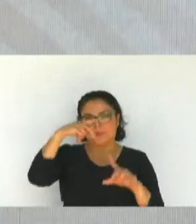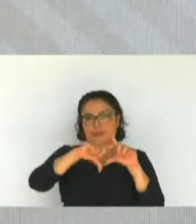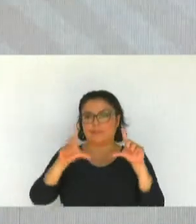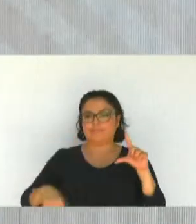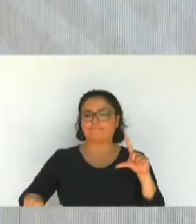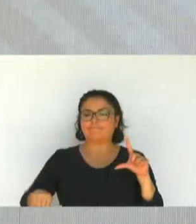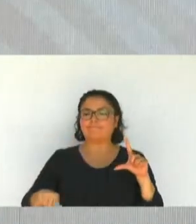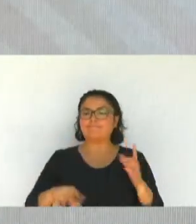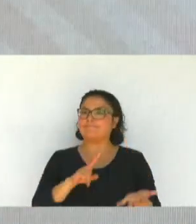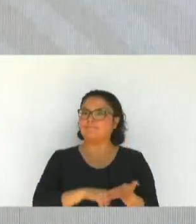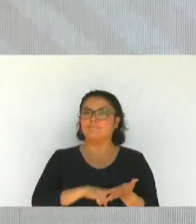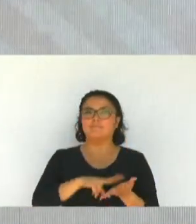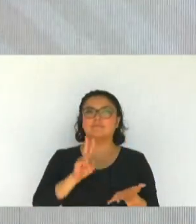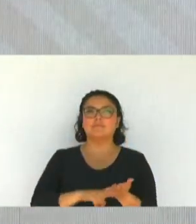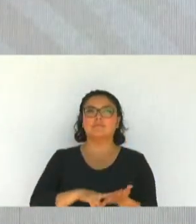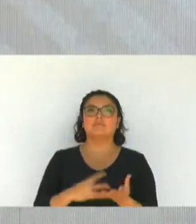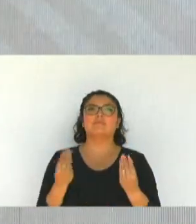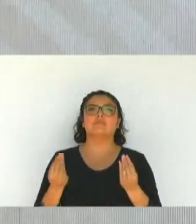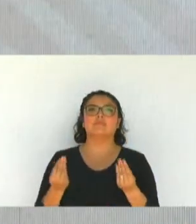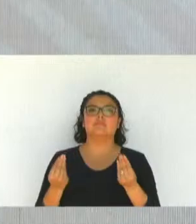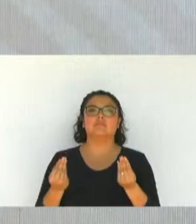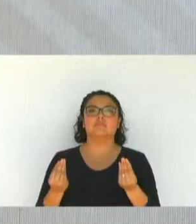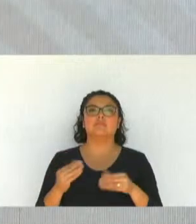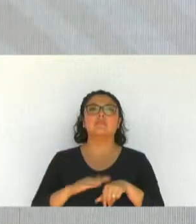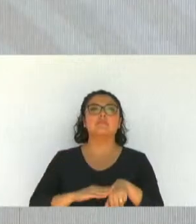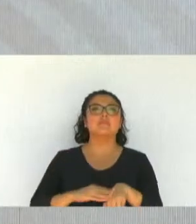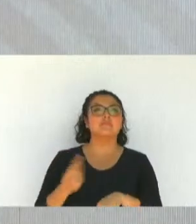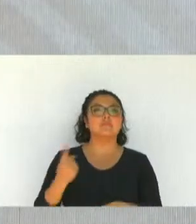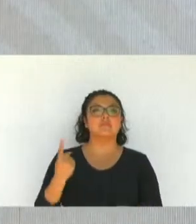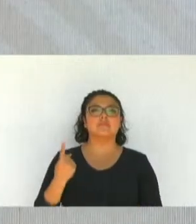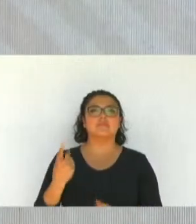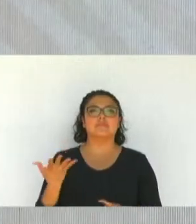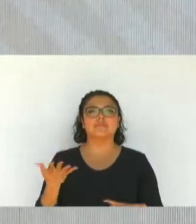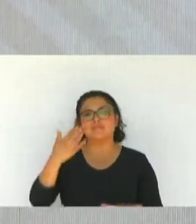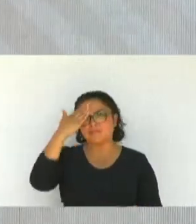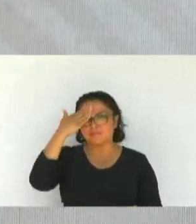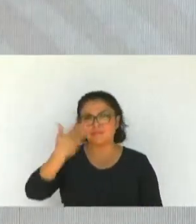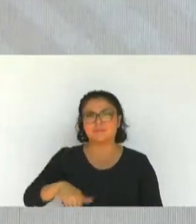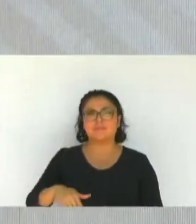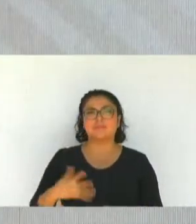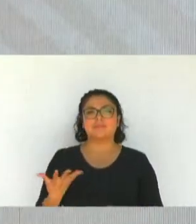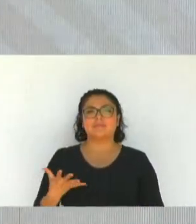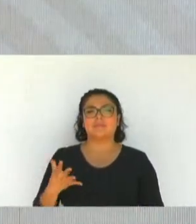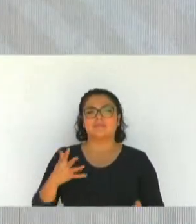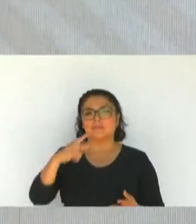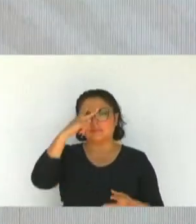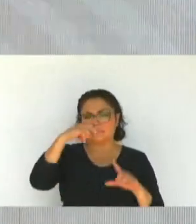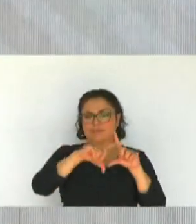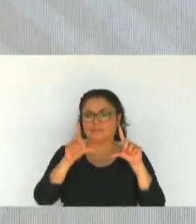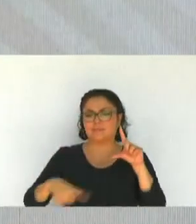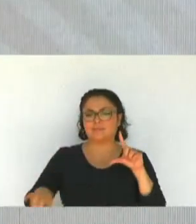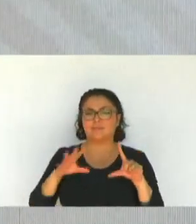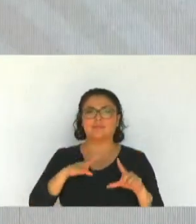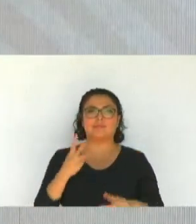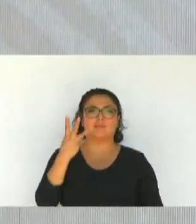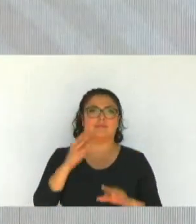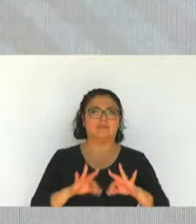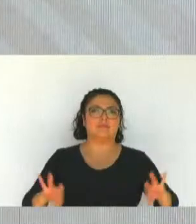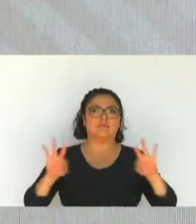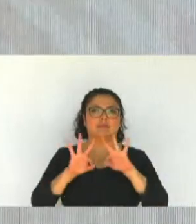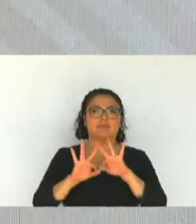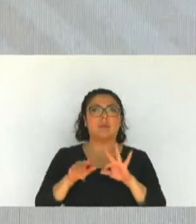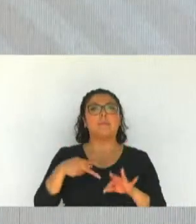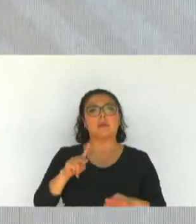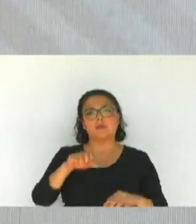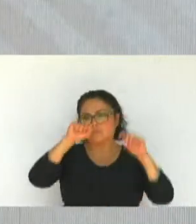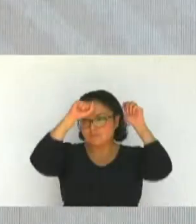esencia primaria de la que dependemos todas las ramas de los 3 sectores y primordialmente la industria. Gracias a